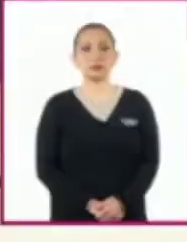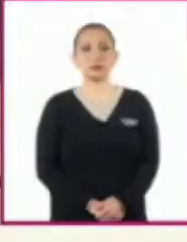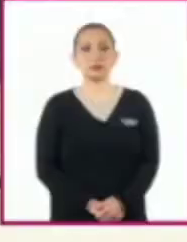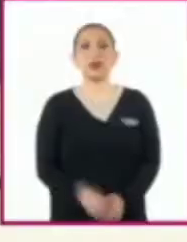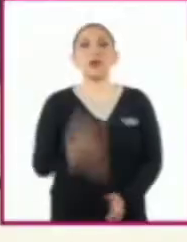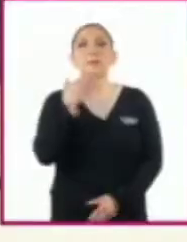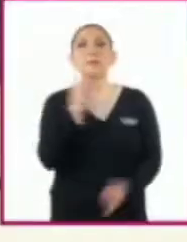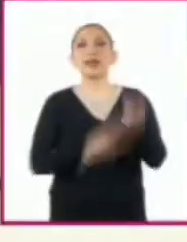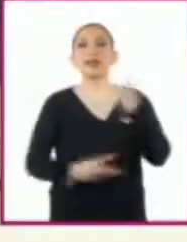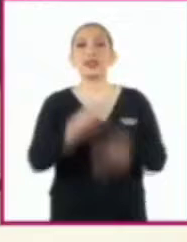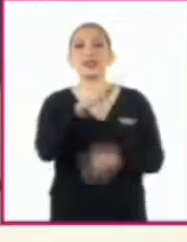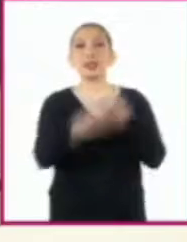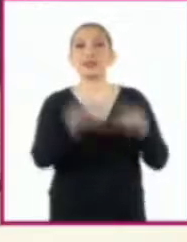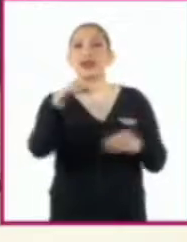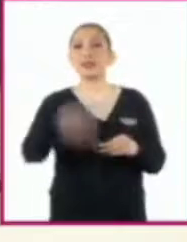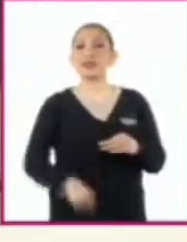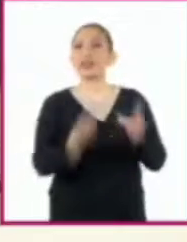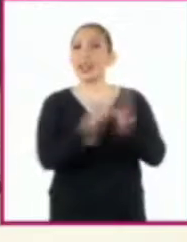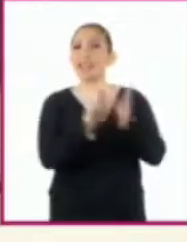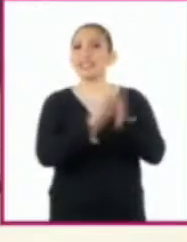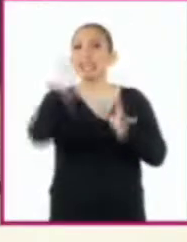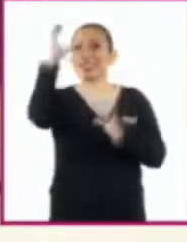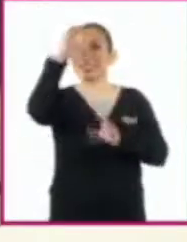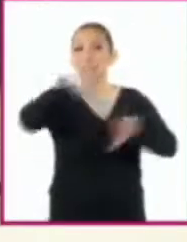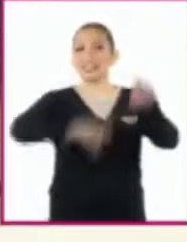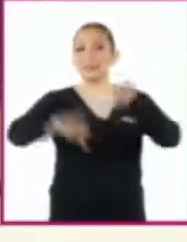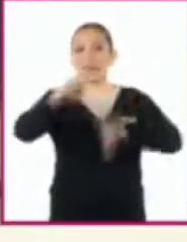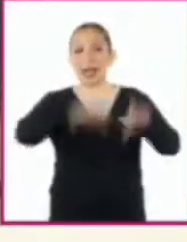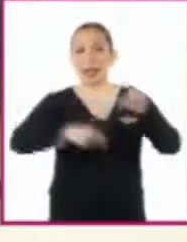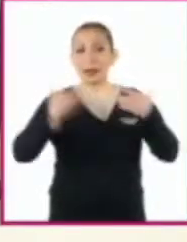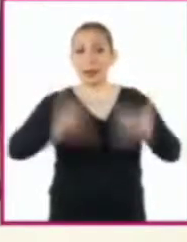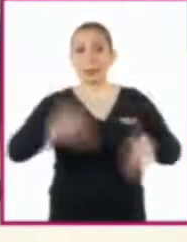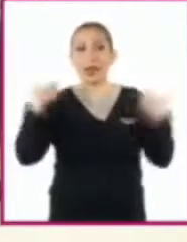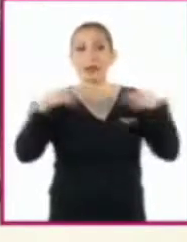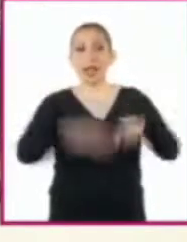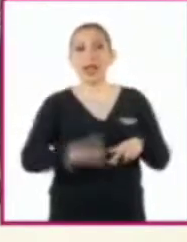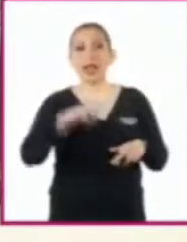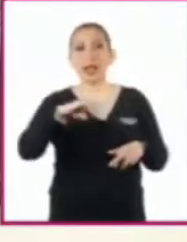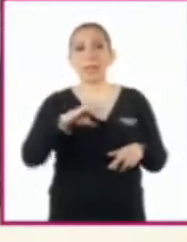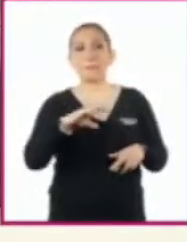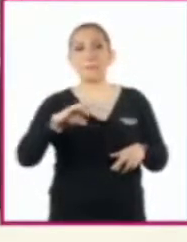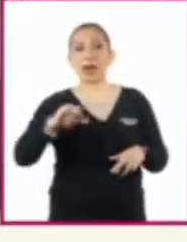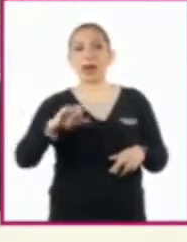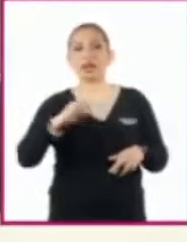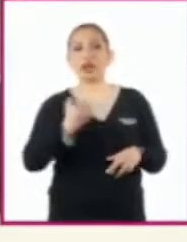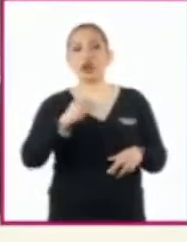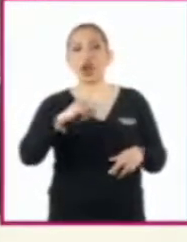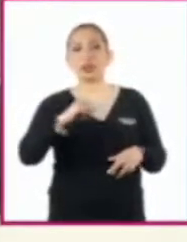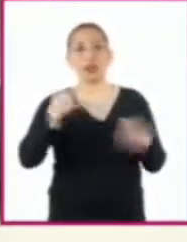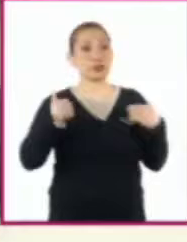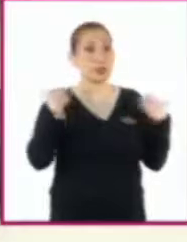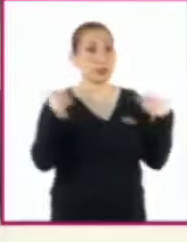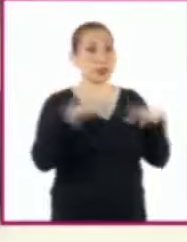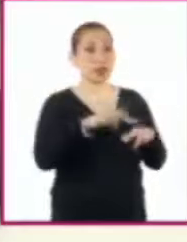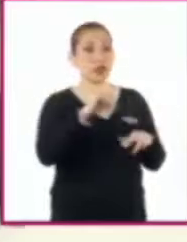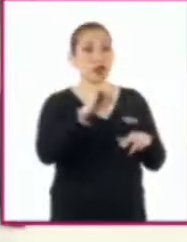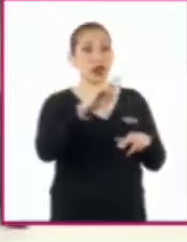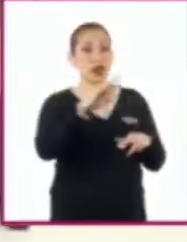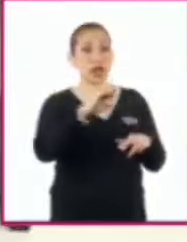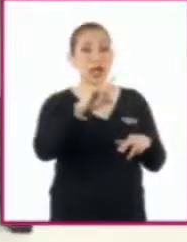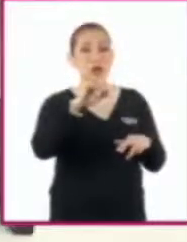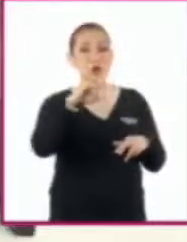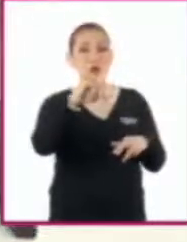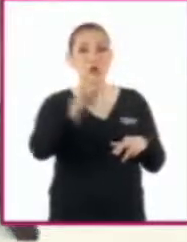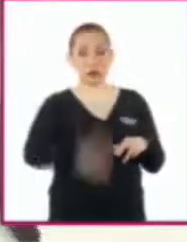Sean bienvenidas y bienvenidos a esta sesión de Ciencias Químicas. Soy la profesora Emma Yolanda Flores Nava. Yo soy la profesora Dora Luz Martínez